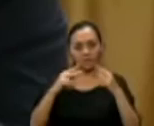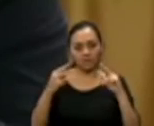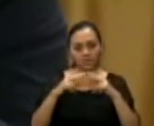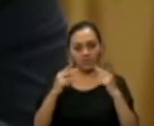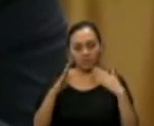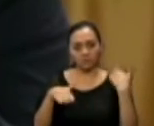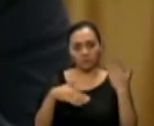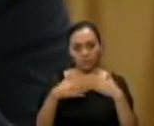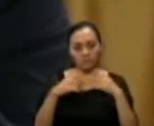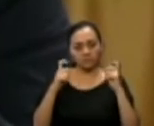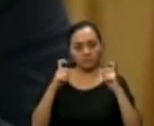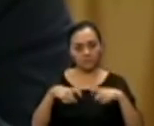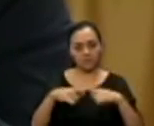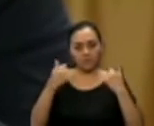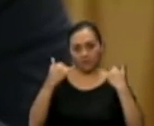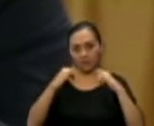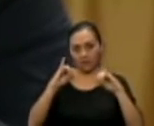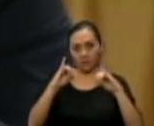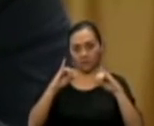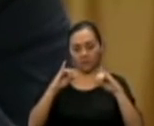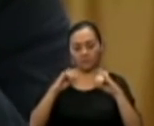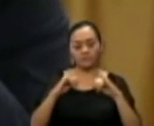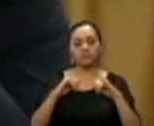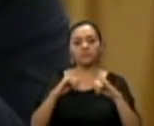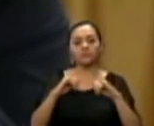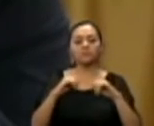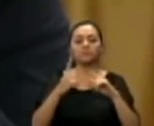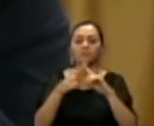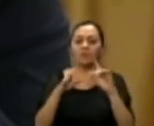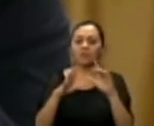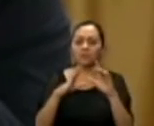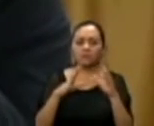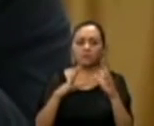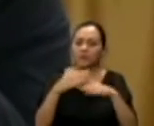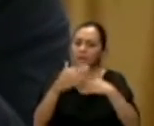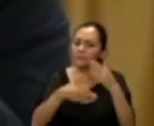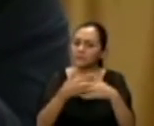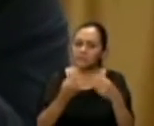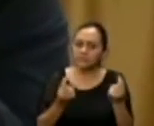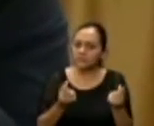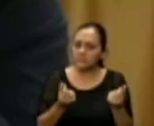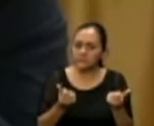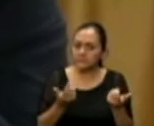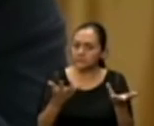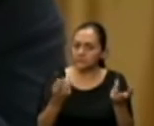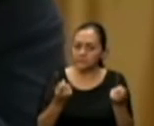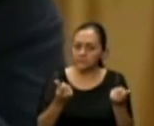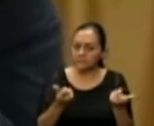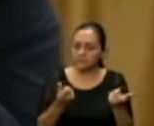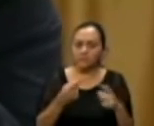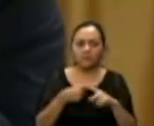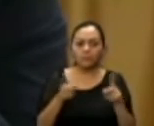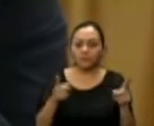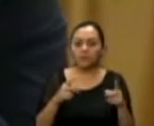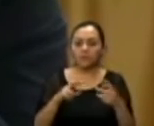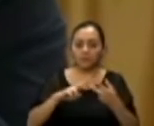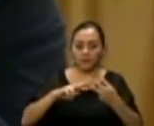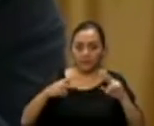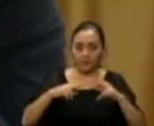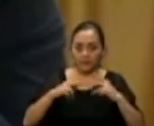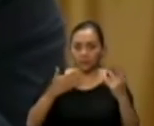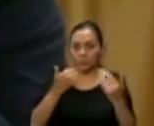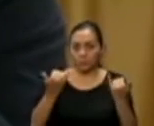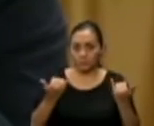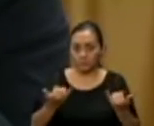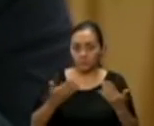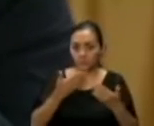caso de la ganadería y se había avanzado tampoco en eso entonces en cuanto a los segundos mejoramiento genético está este es el centro